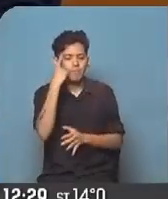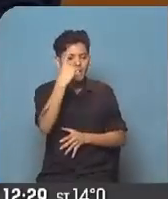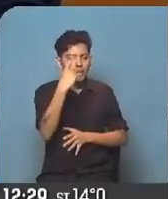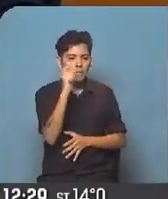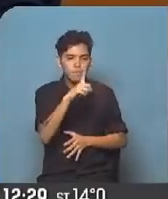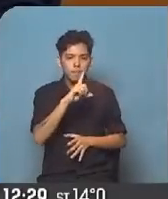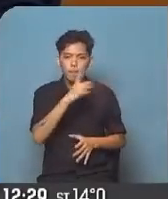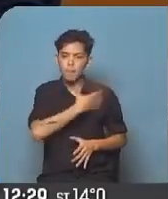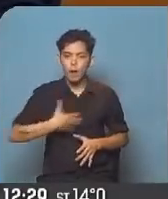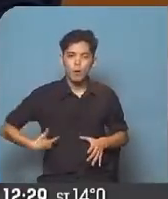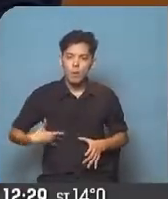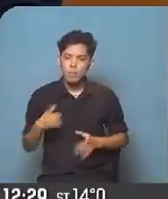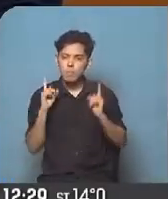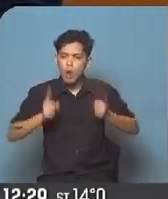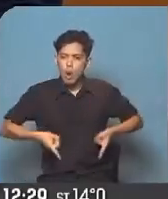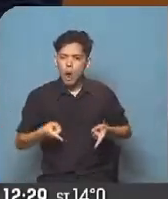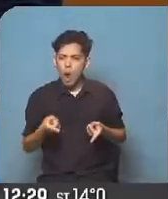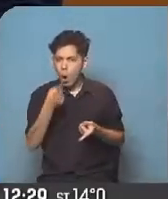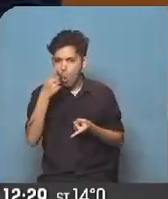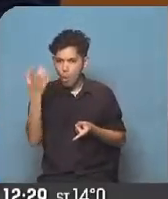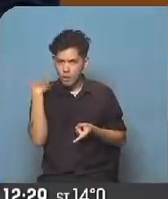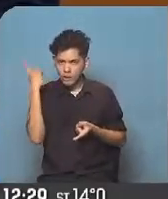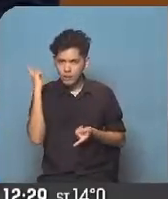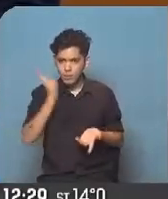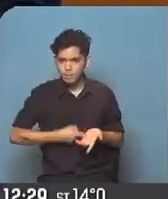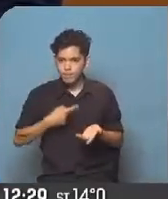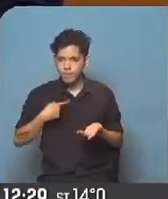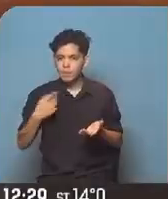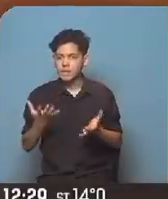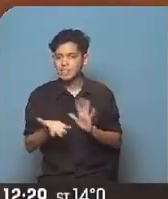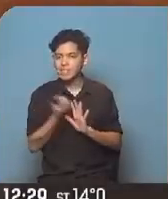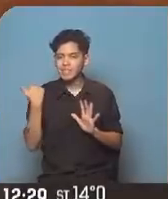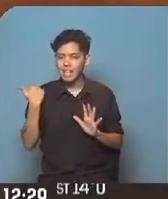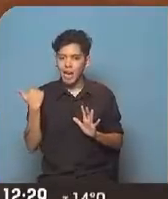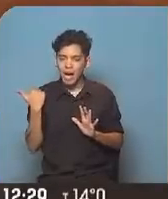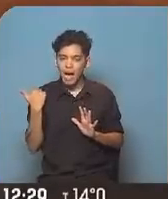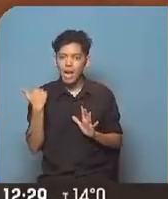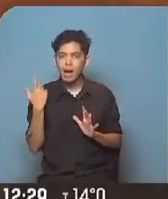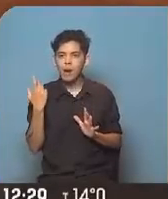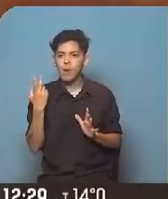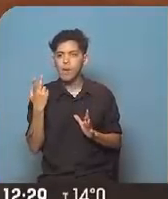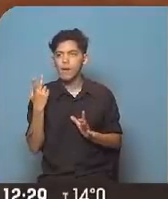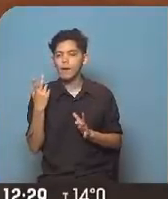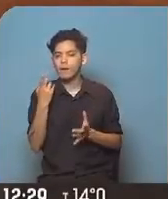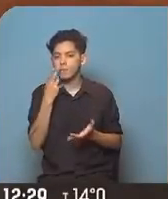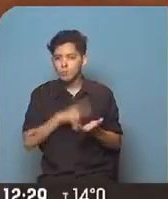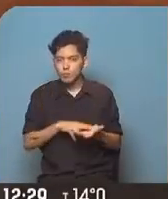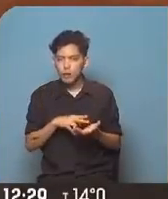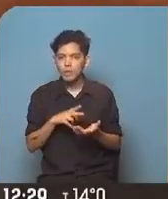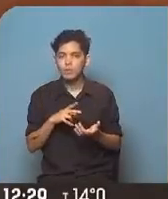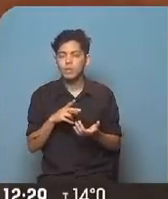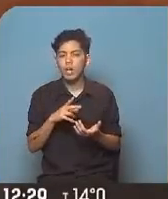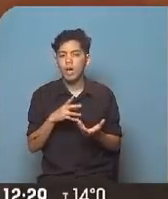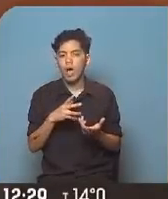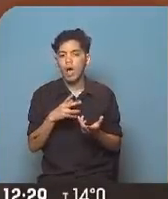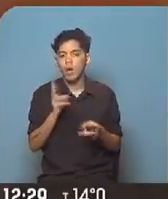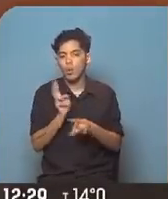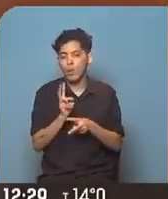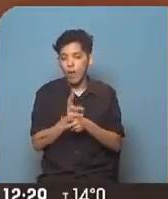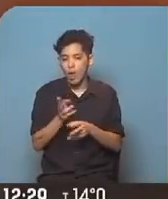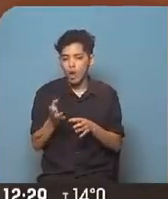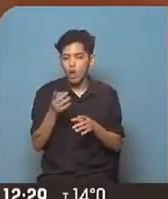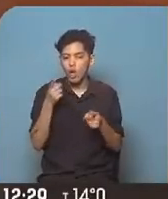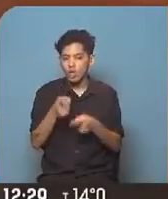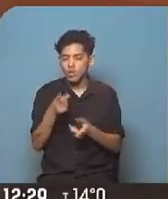embargo esta última medida de desafectar de las retenciones algunos productos derivados de la soja